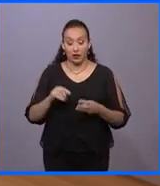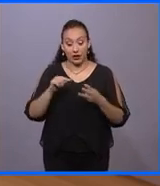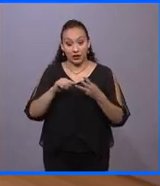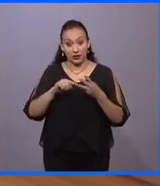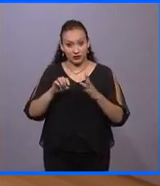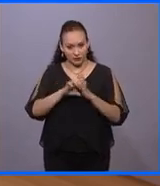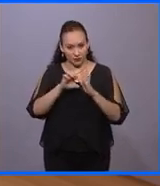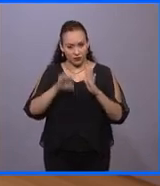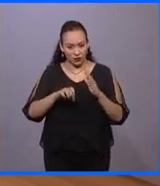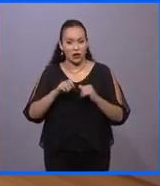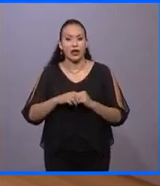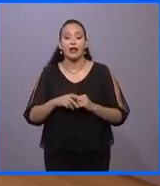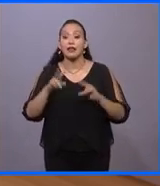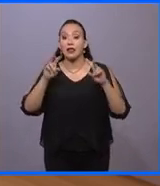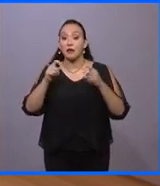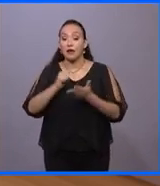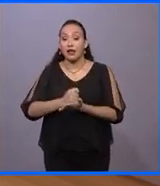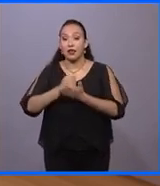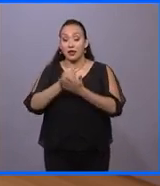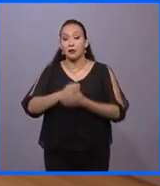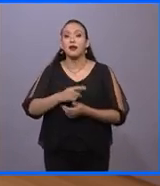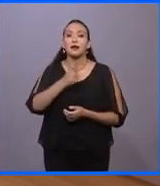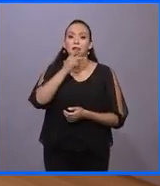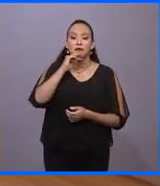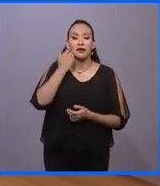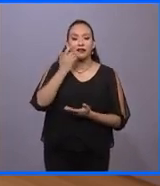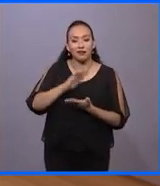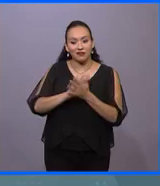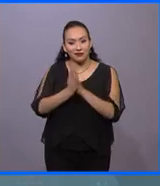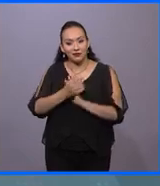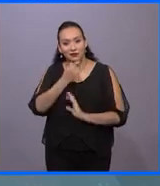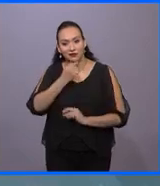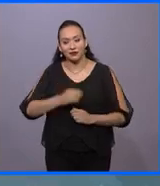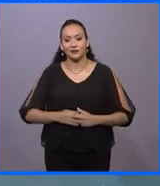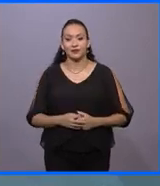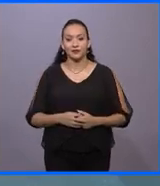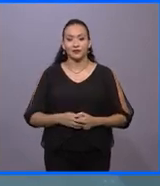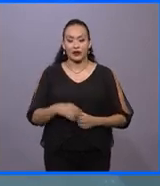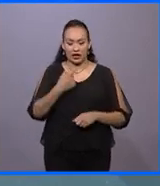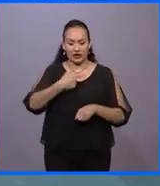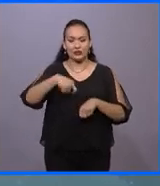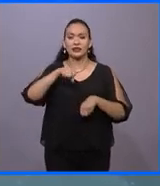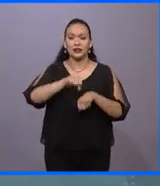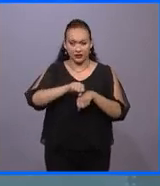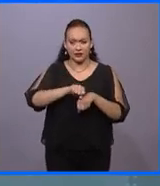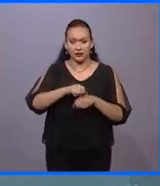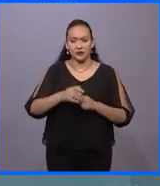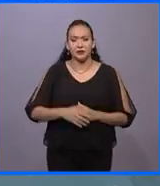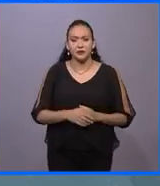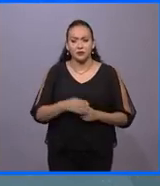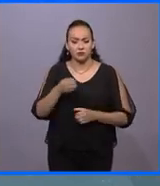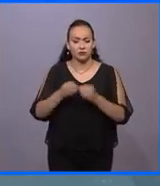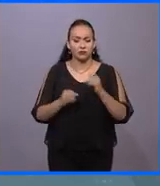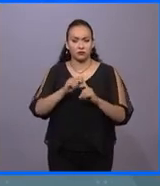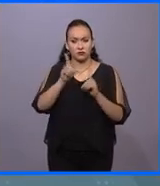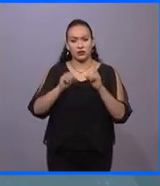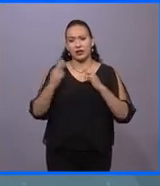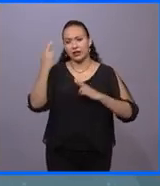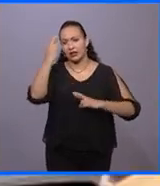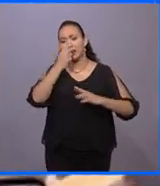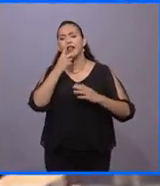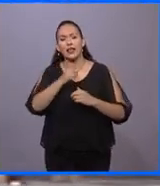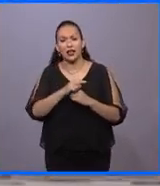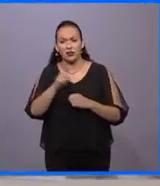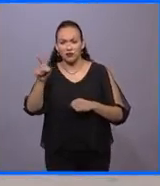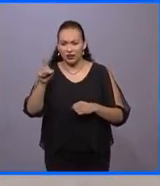caso relacionado con las terapias de conversión. Veamos. Esta semana el Pleno de la Corte invalidó que el